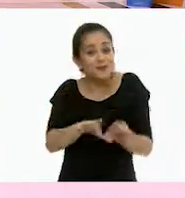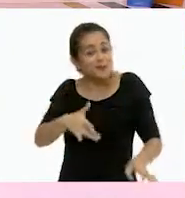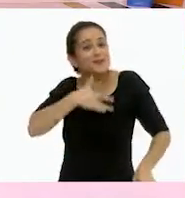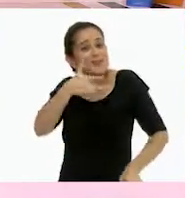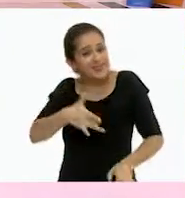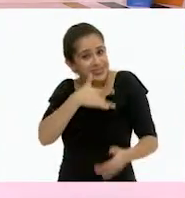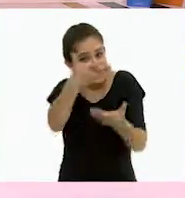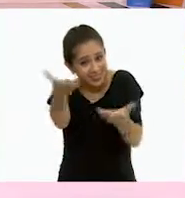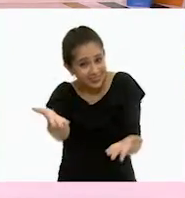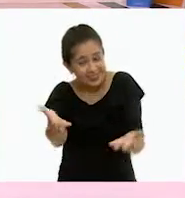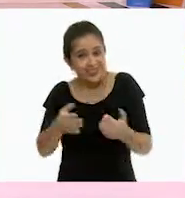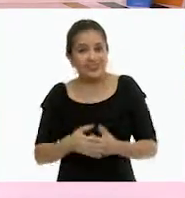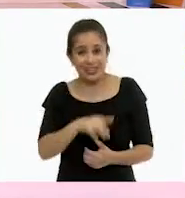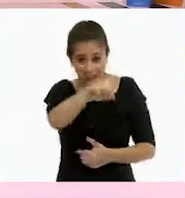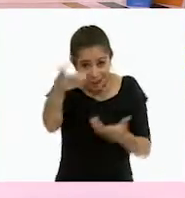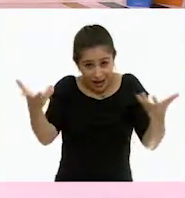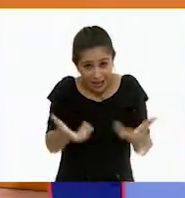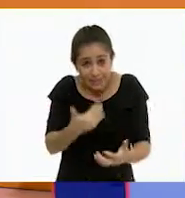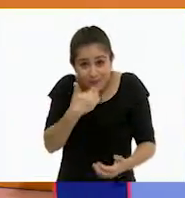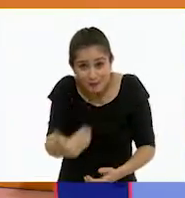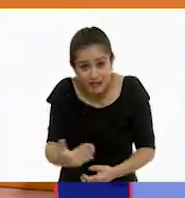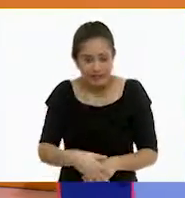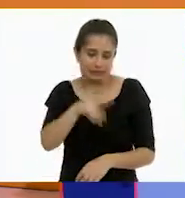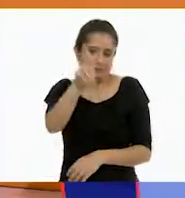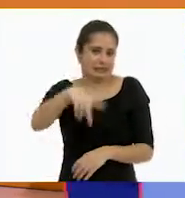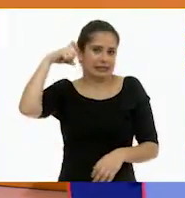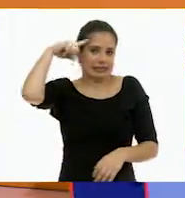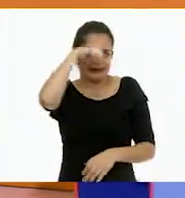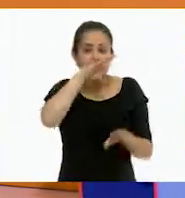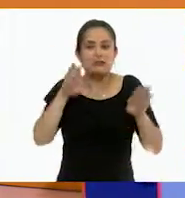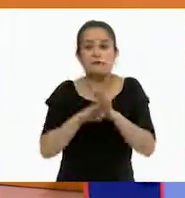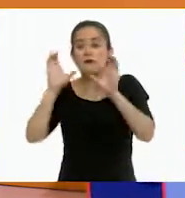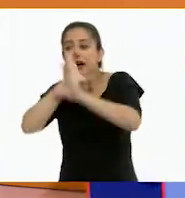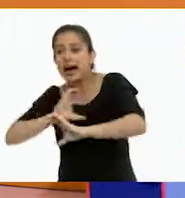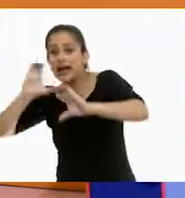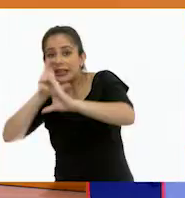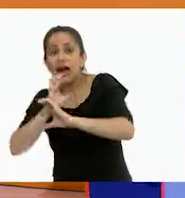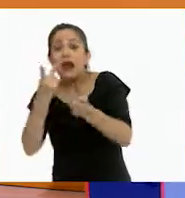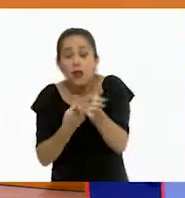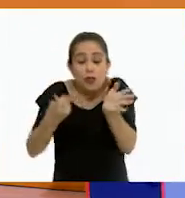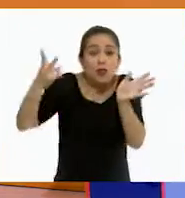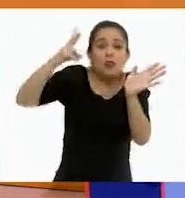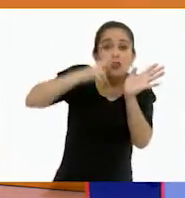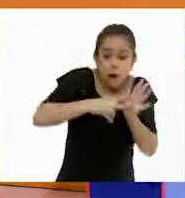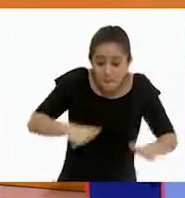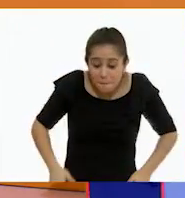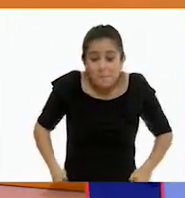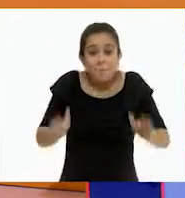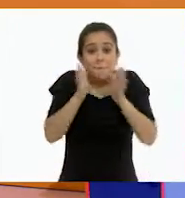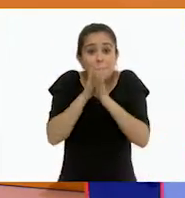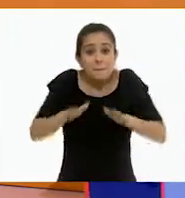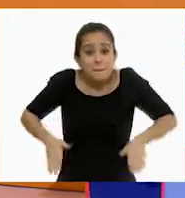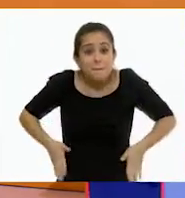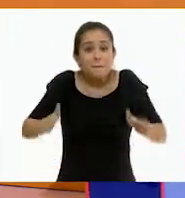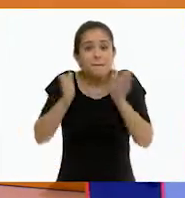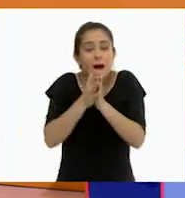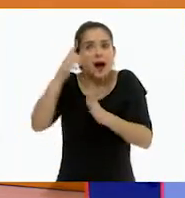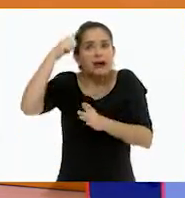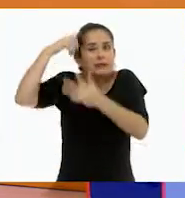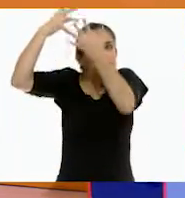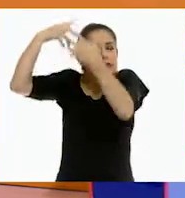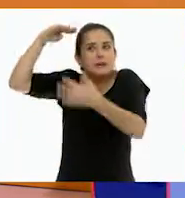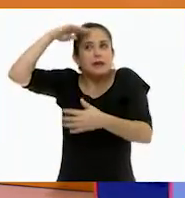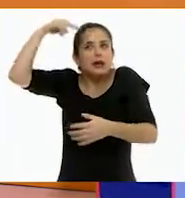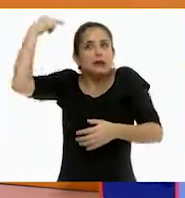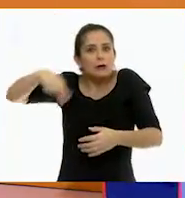tal, niñas y niños? ¿Sí lo hicieron bien? Es difícil porque además de cantar, de mover las manos, tenemos que estar pensando en todos los nombres. Por eso